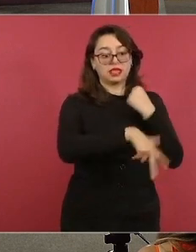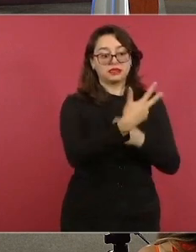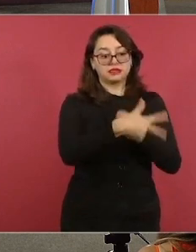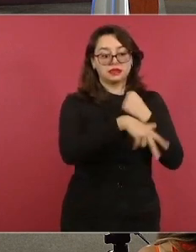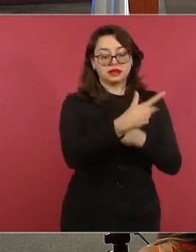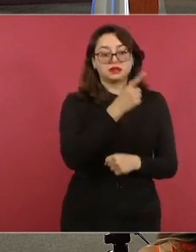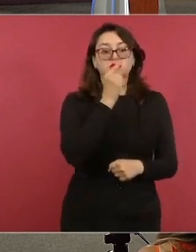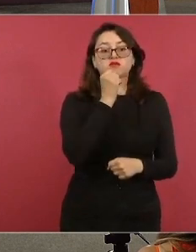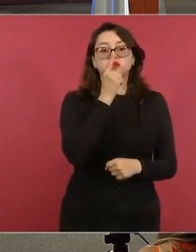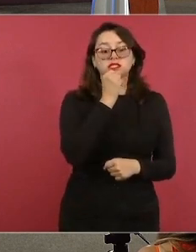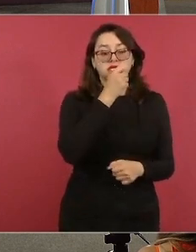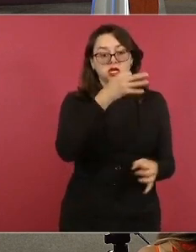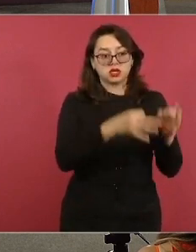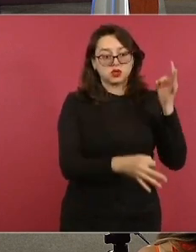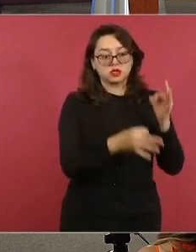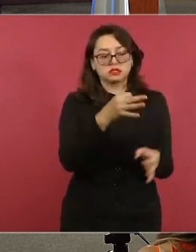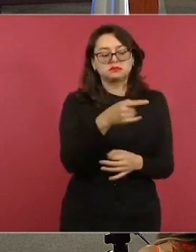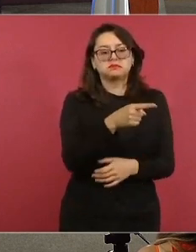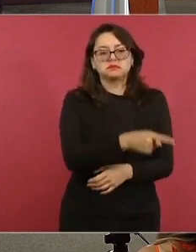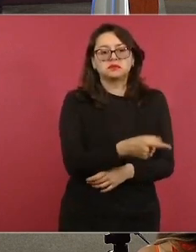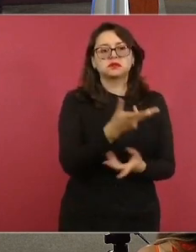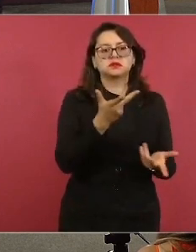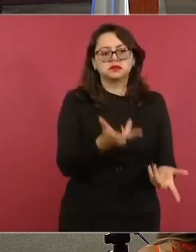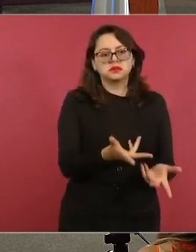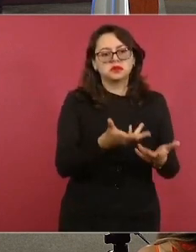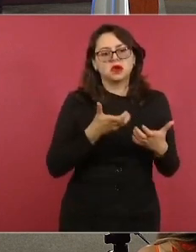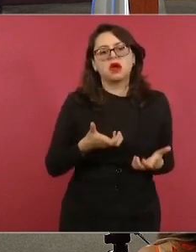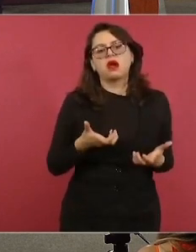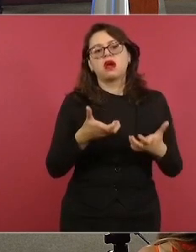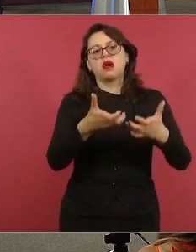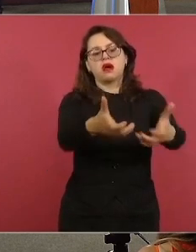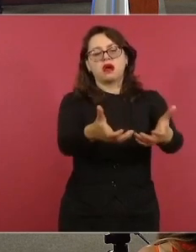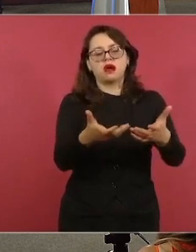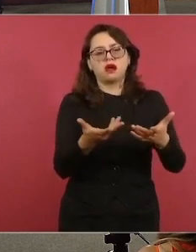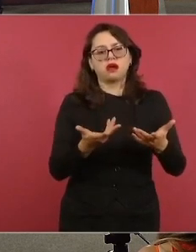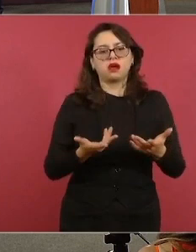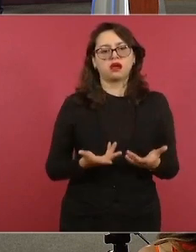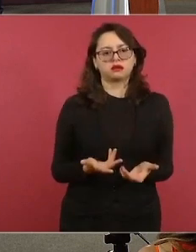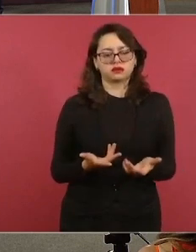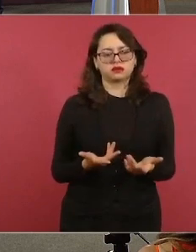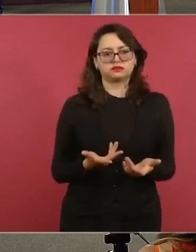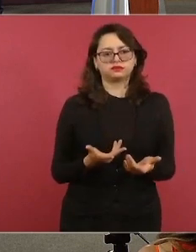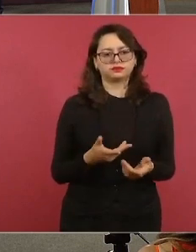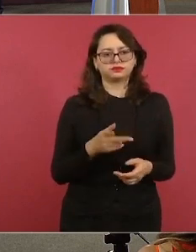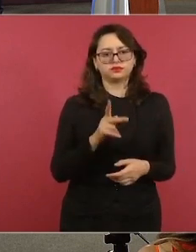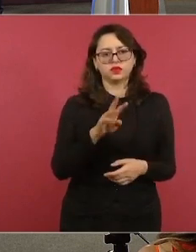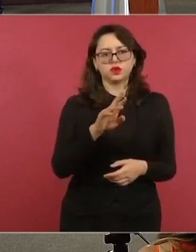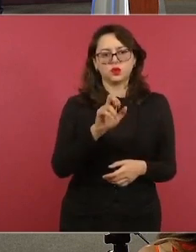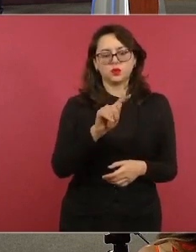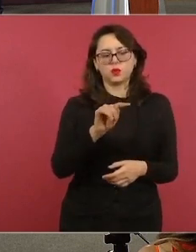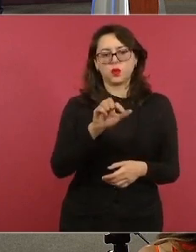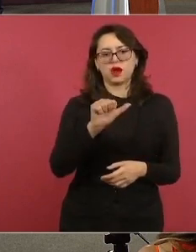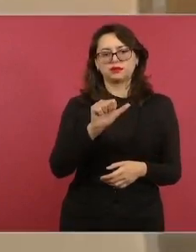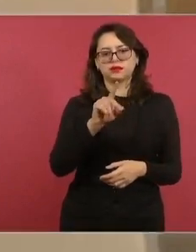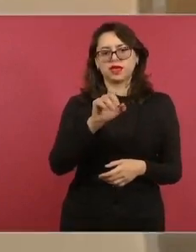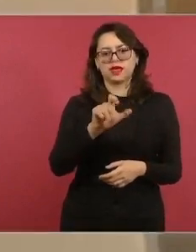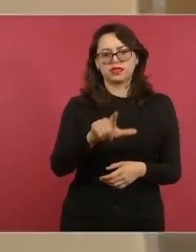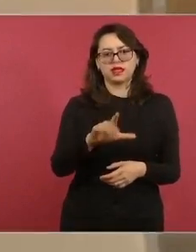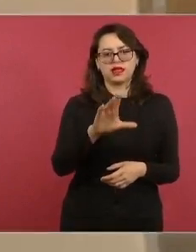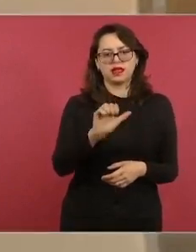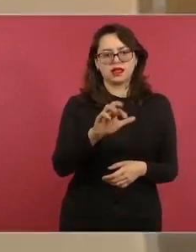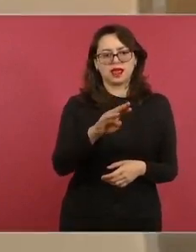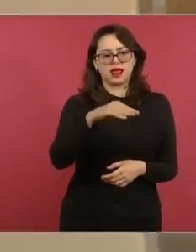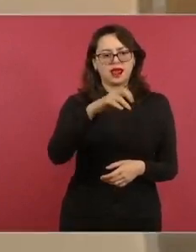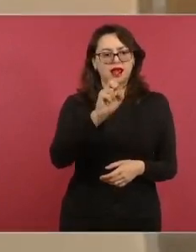encontraban realizando operativos en la carretera en puerta del Carmen en el Coatepec